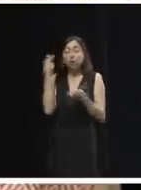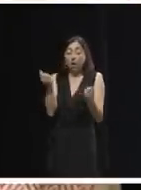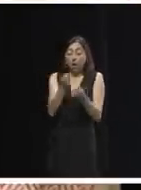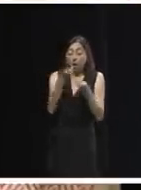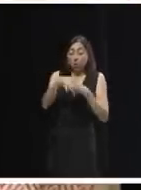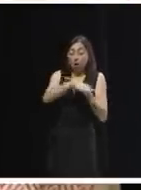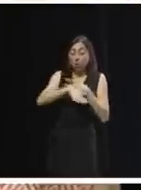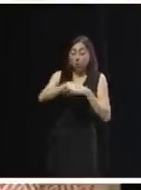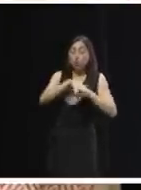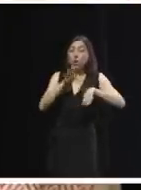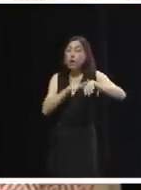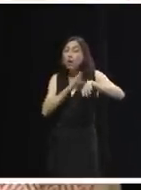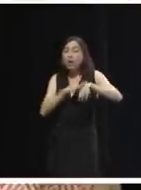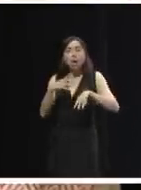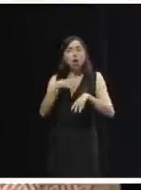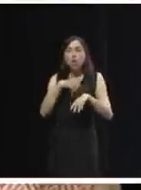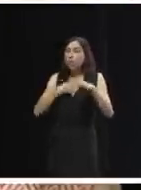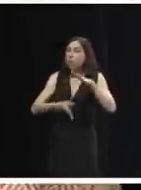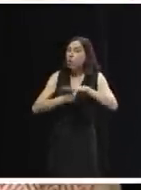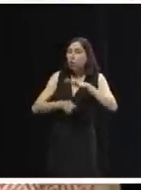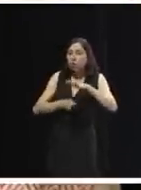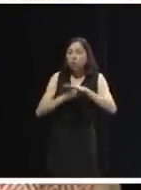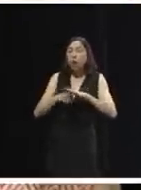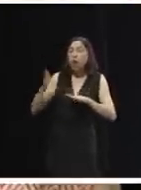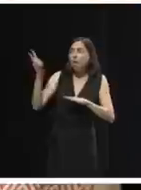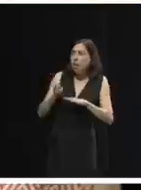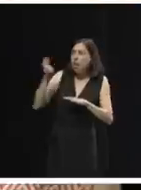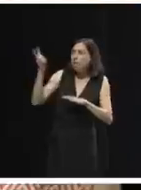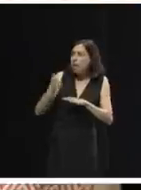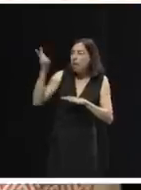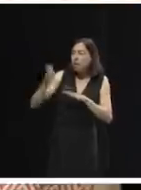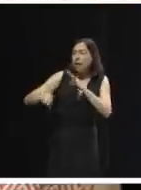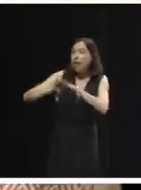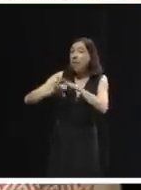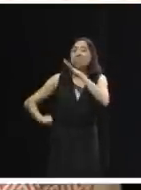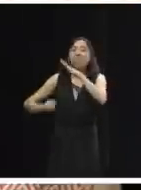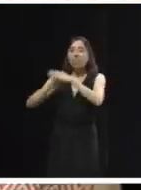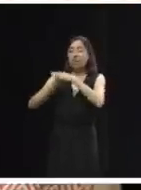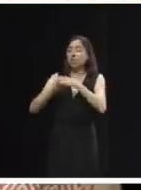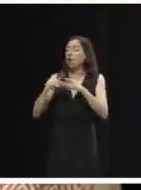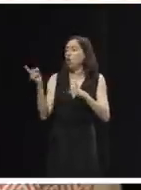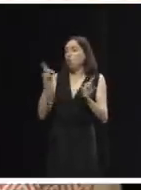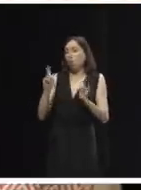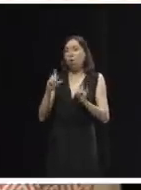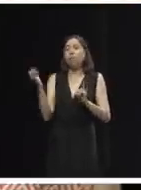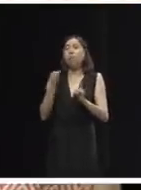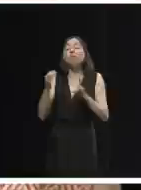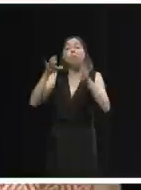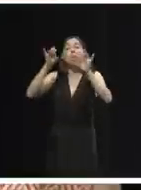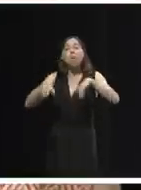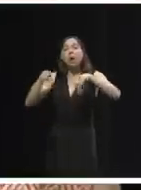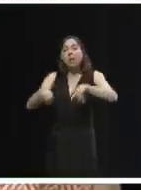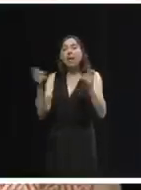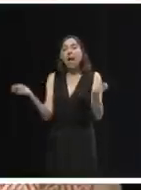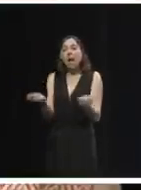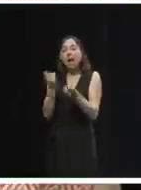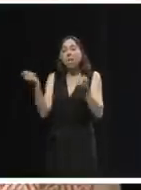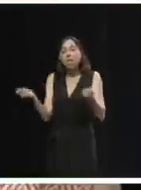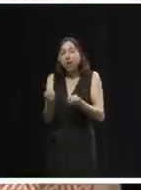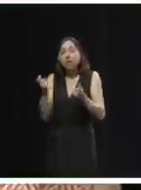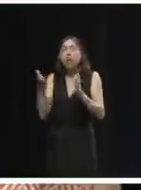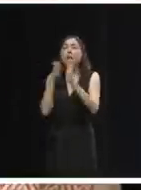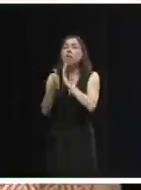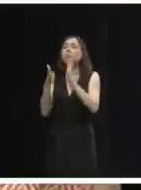seguir enarbolando el discurso de que viene la extrema derecha. Tenemos que hacer, como en esta campaña, explicar cuestiones